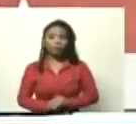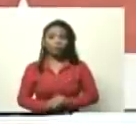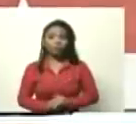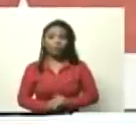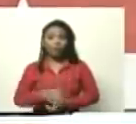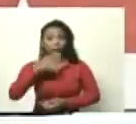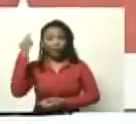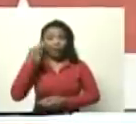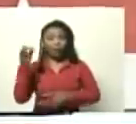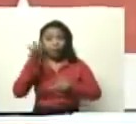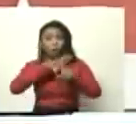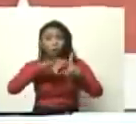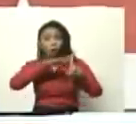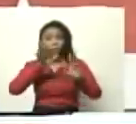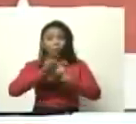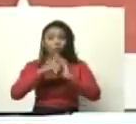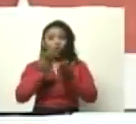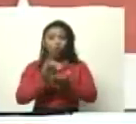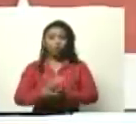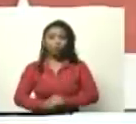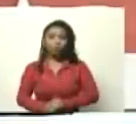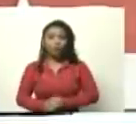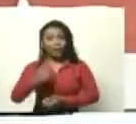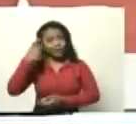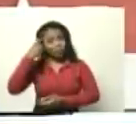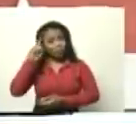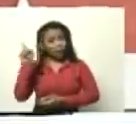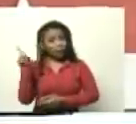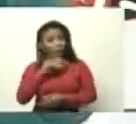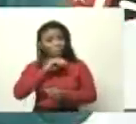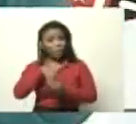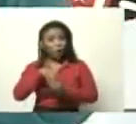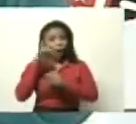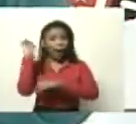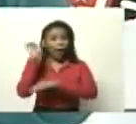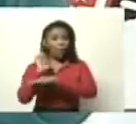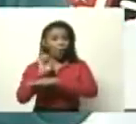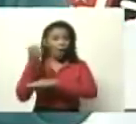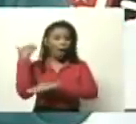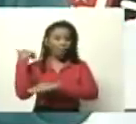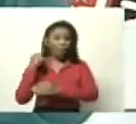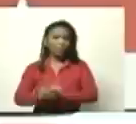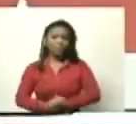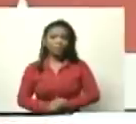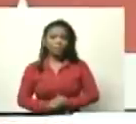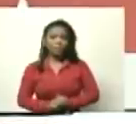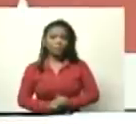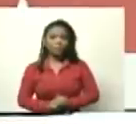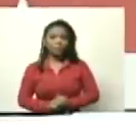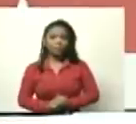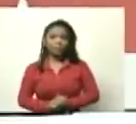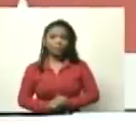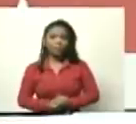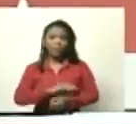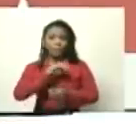Una verdadera amenaza para el mundo. Recuerda que ellos invadieron Ecuador una vez. Invadieron